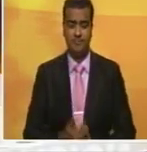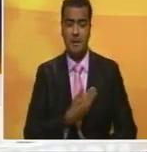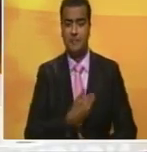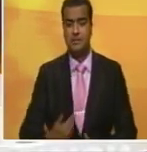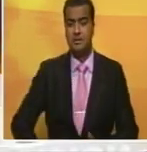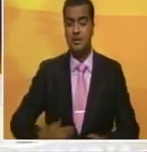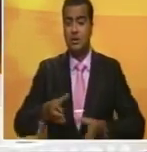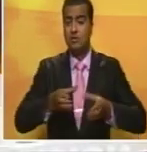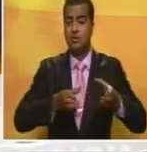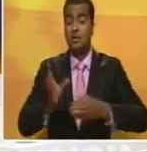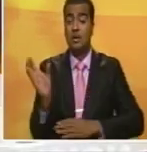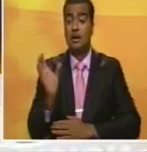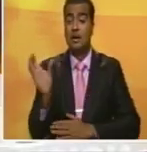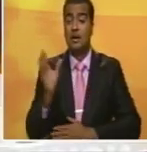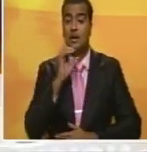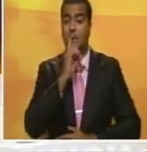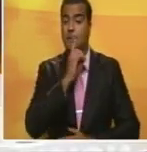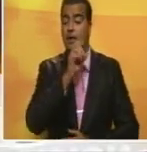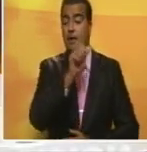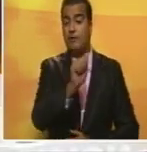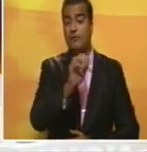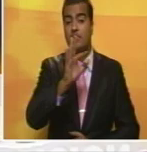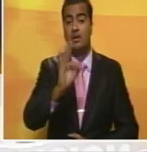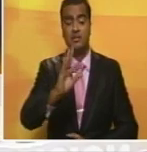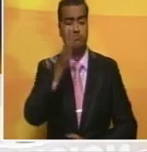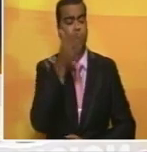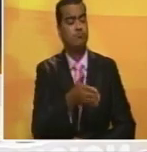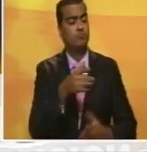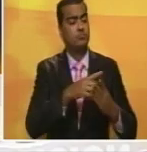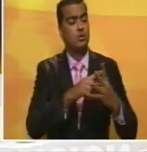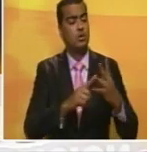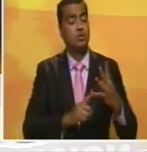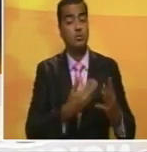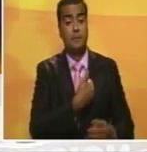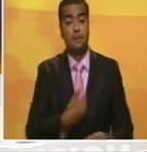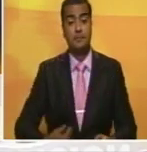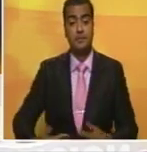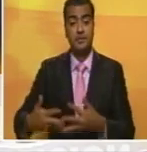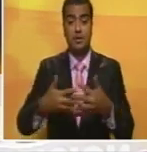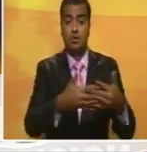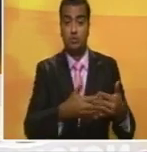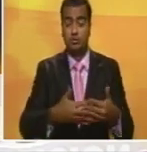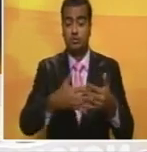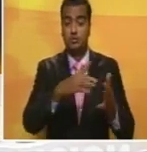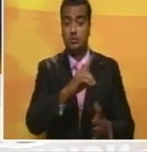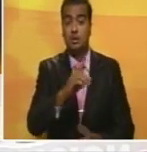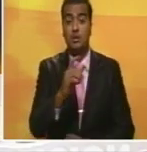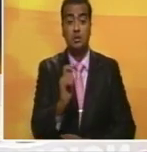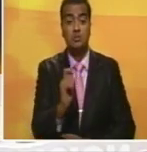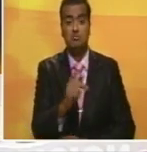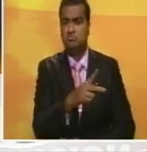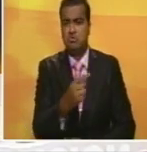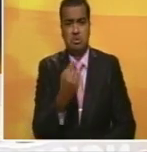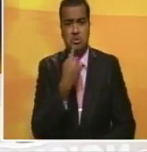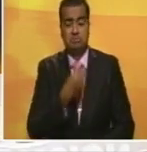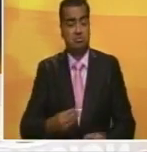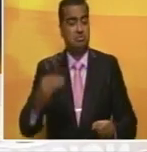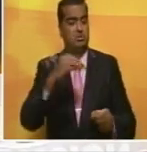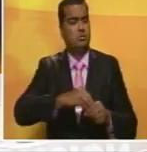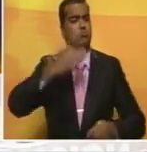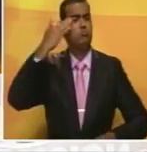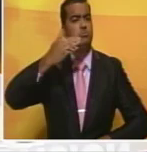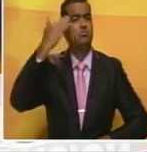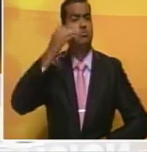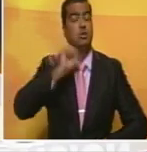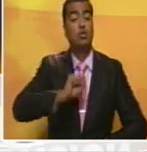Consejo Municipal de Caracas, Nahum Fernández, condenó declaraciones del presidente de Estados Unidos, Donald Trump, en las que no descarta una intervención